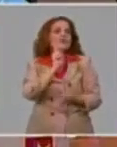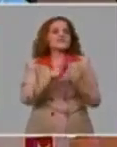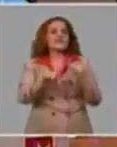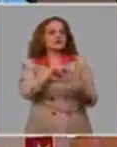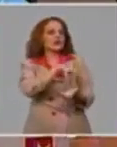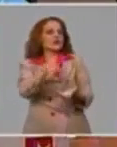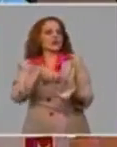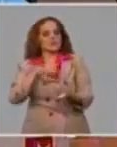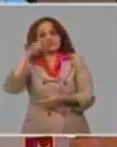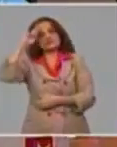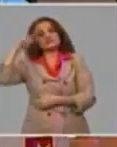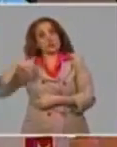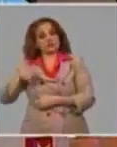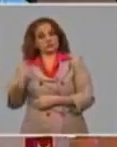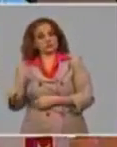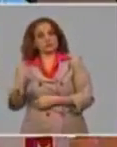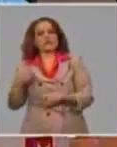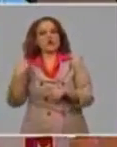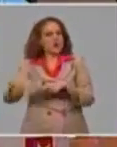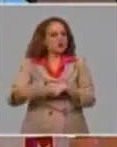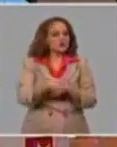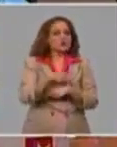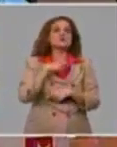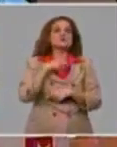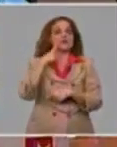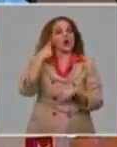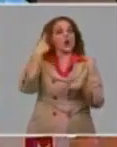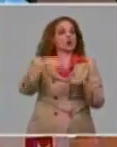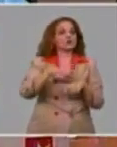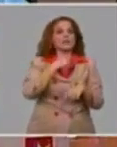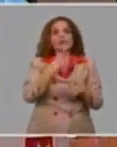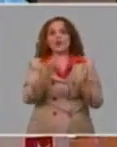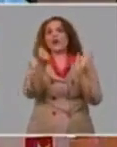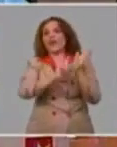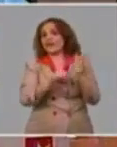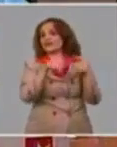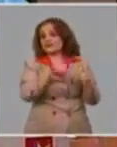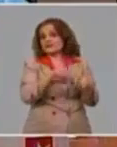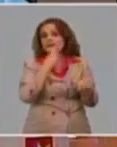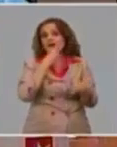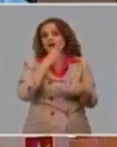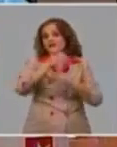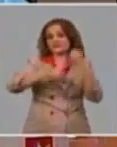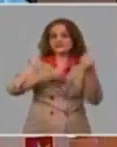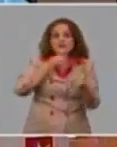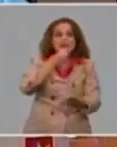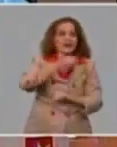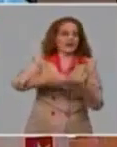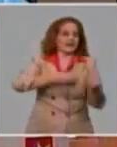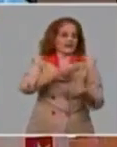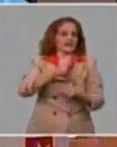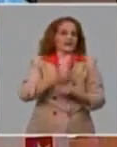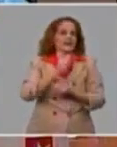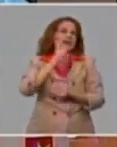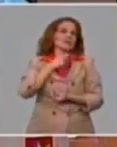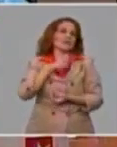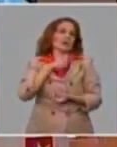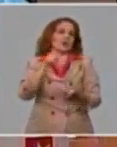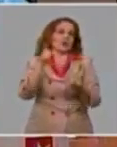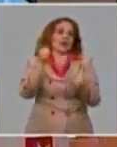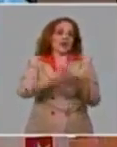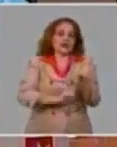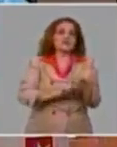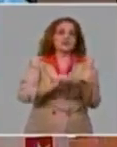tenemos en la energía renovable, en el tema de, por ejemplo, de la energía, estamos